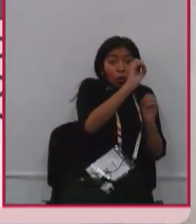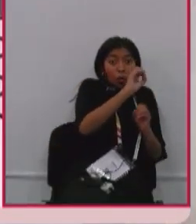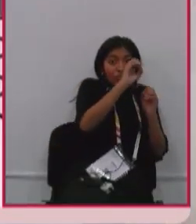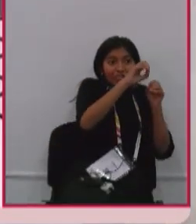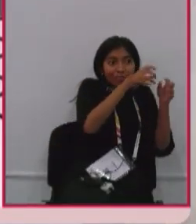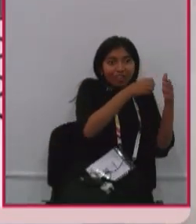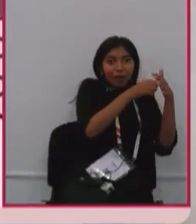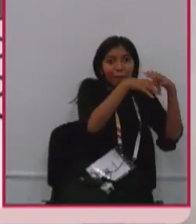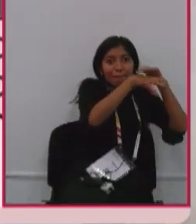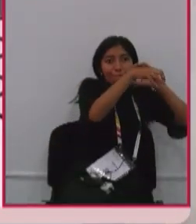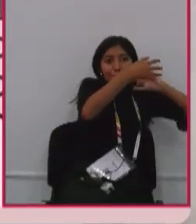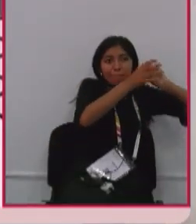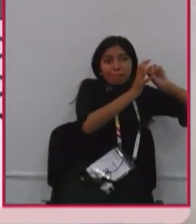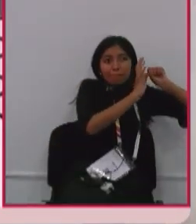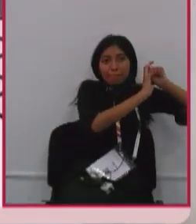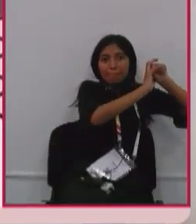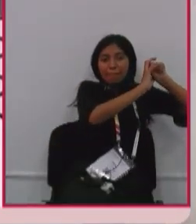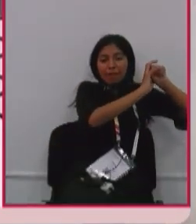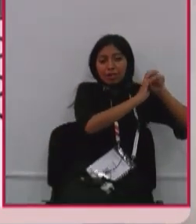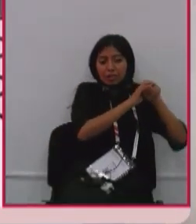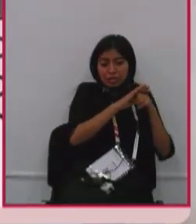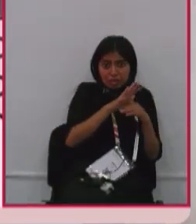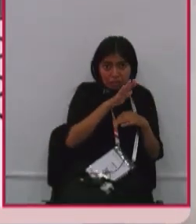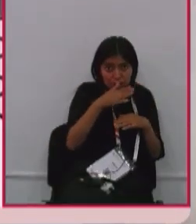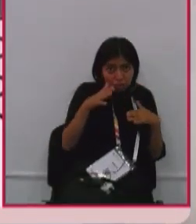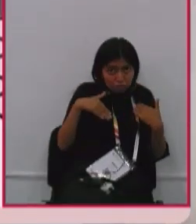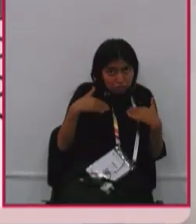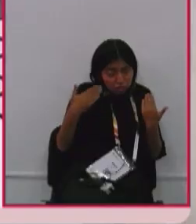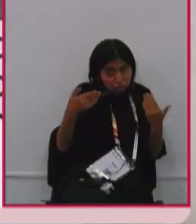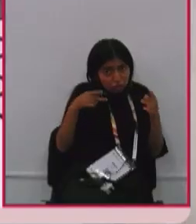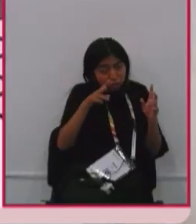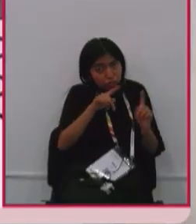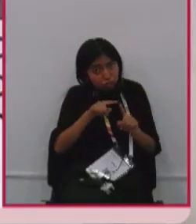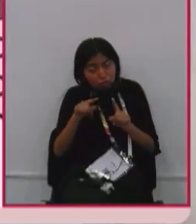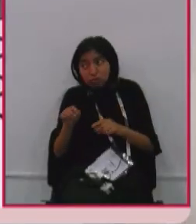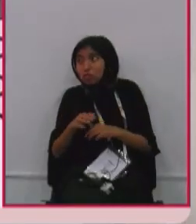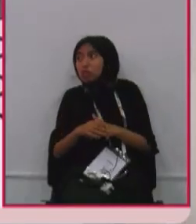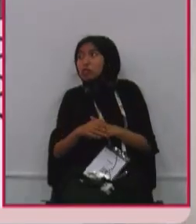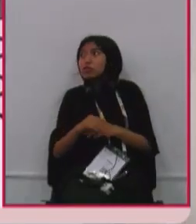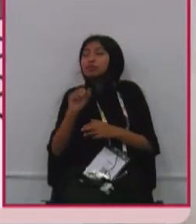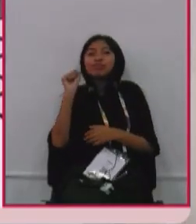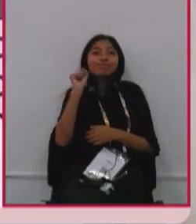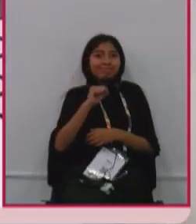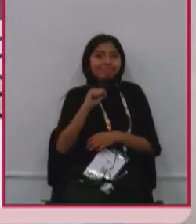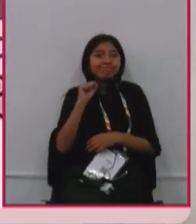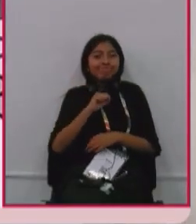insolublemente. ¿Han podido ustedes detectar algo de eso? Sí,